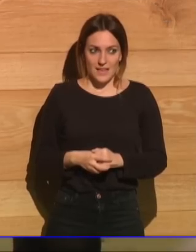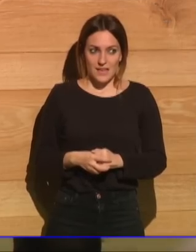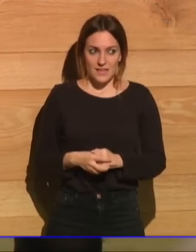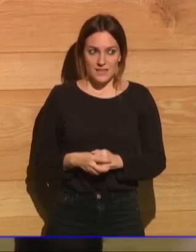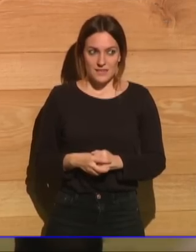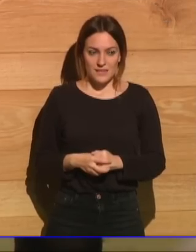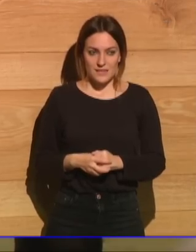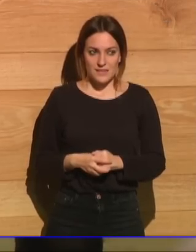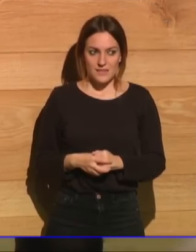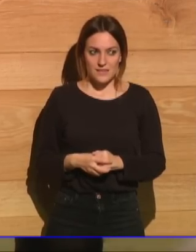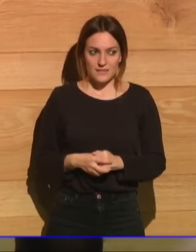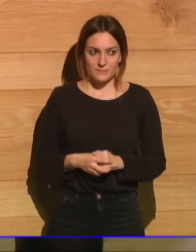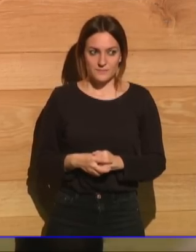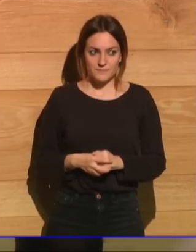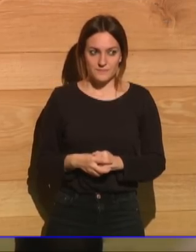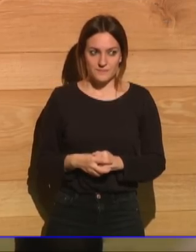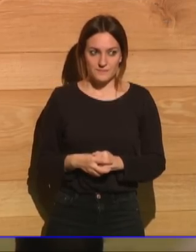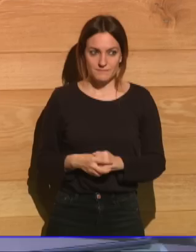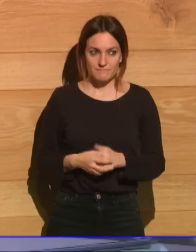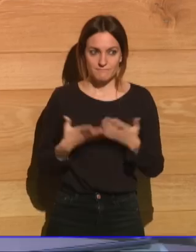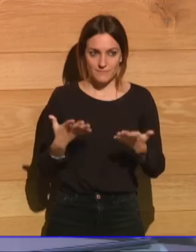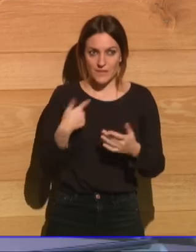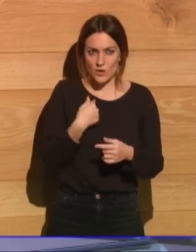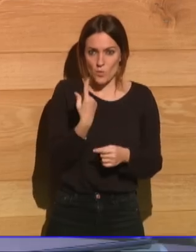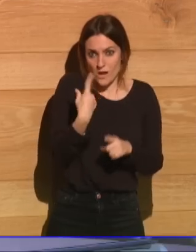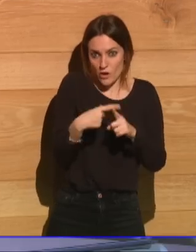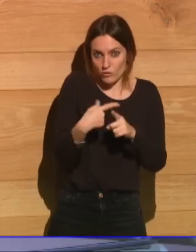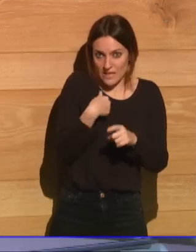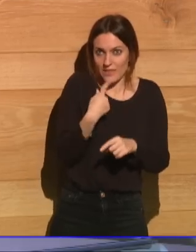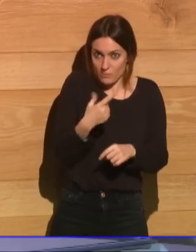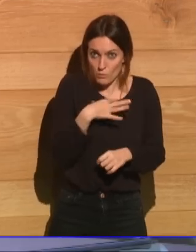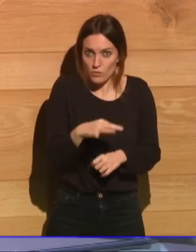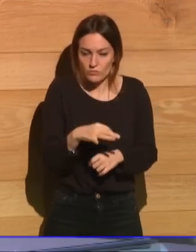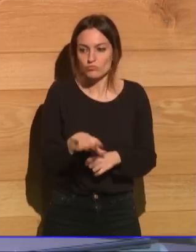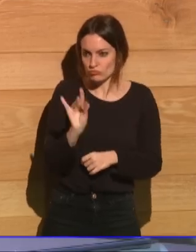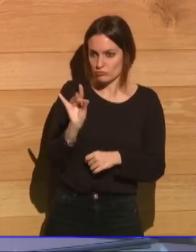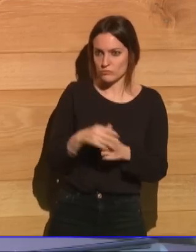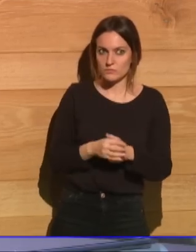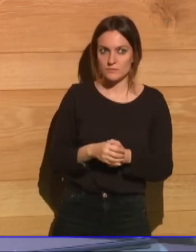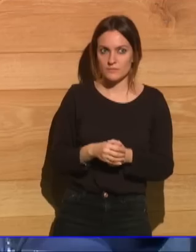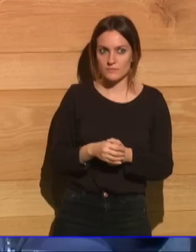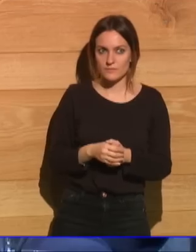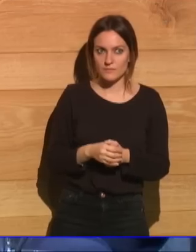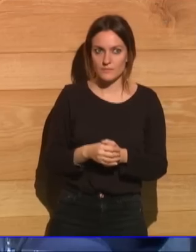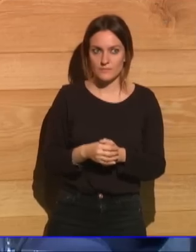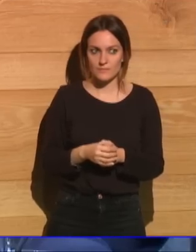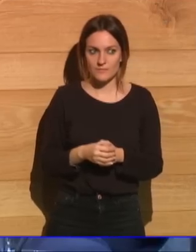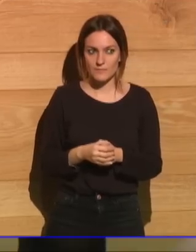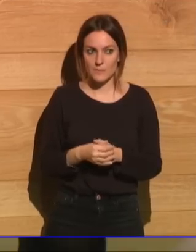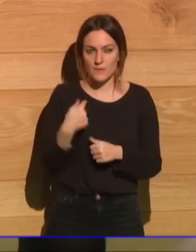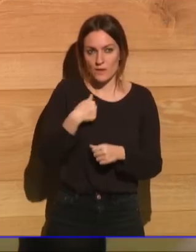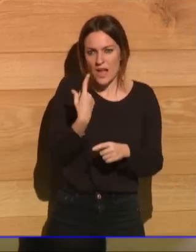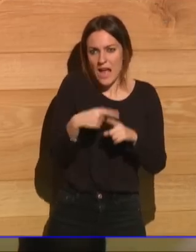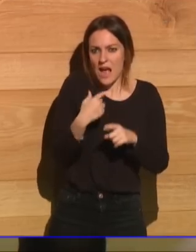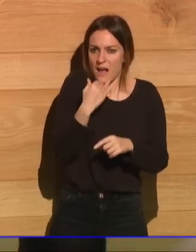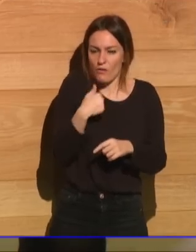Bueno, es un gag, pero sí. Bueno, Bueno. ¿puedo decir una cosa en mi descargo? Sí. Un disclaimer. ¿Quieres Sí, hacer un puedo disclaimer? decir, bueno, ese mi descargo